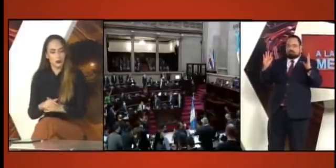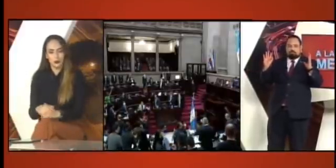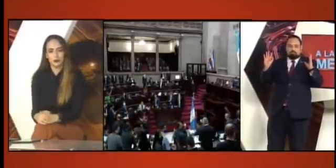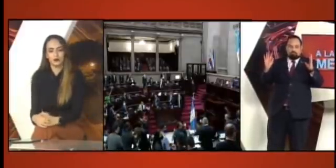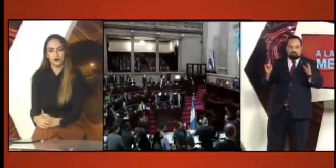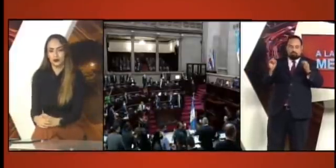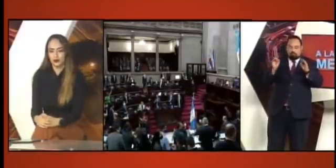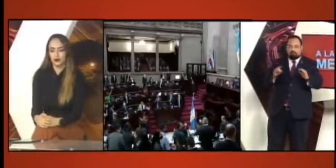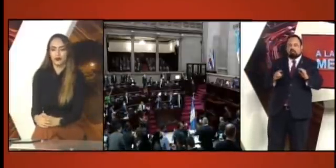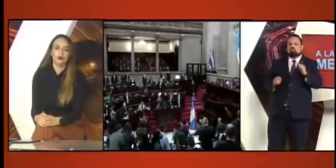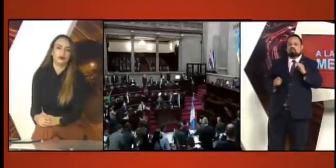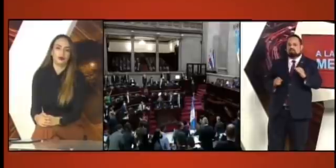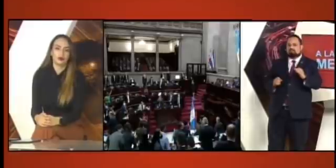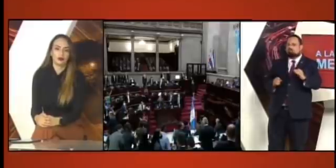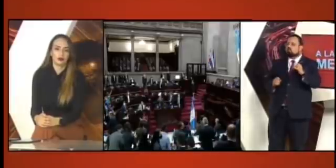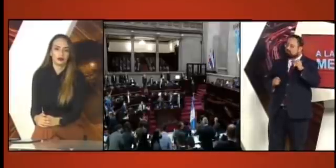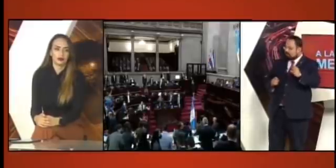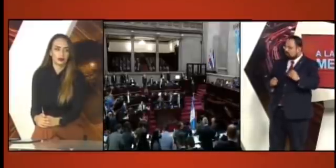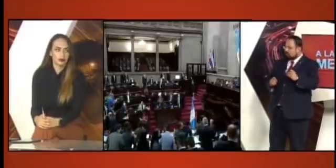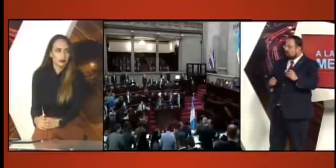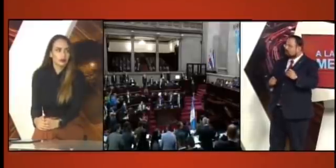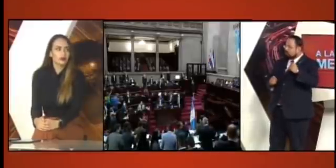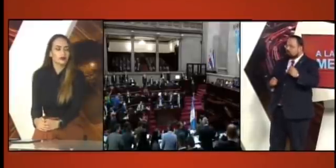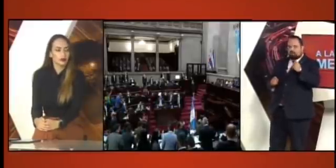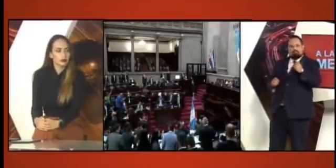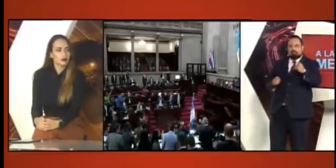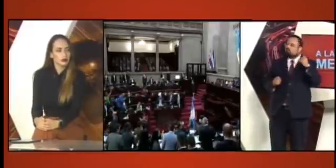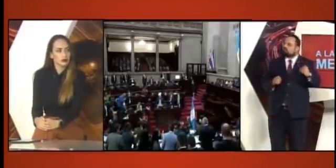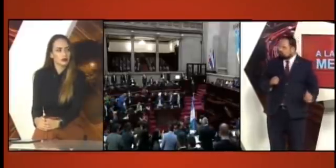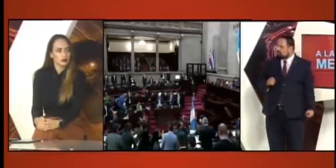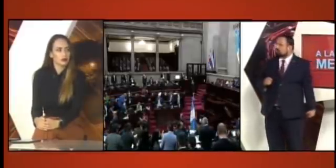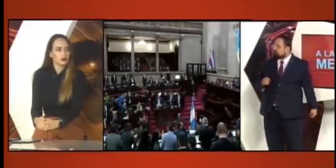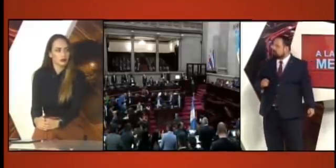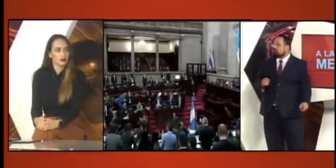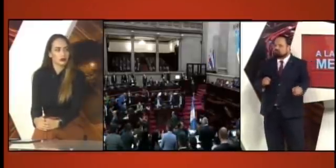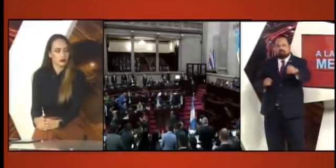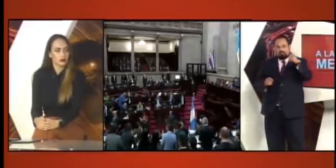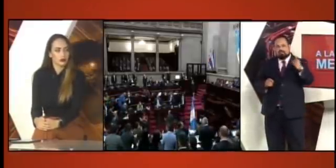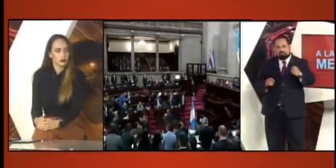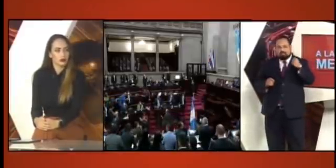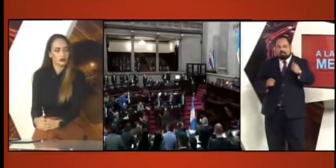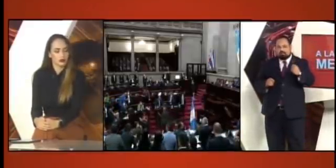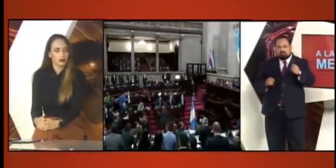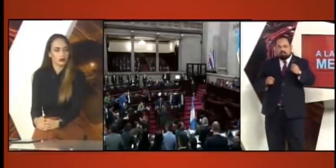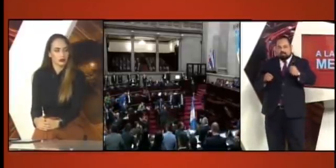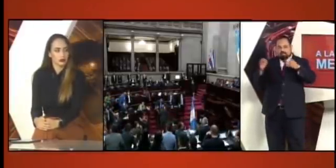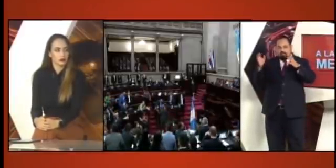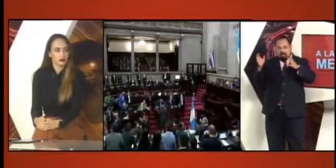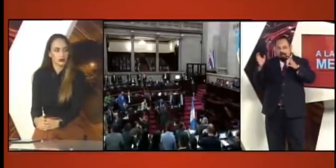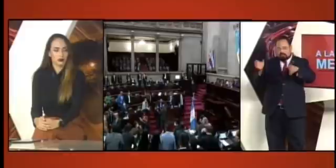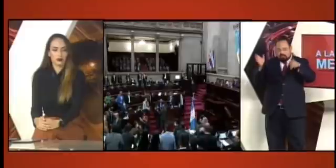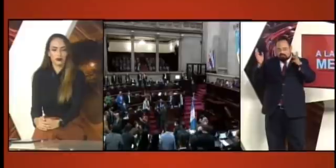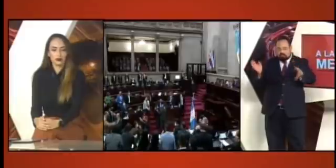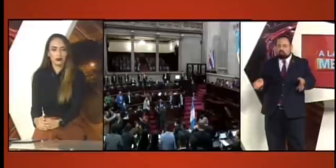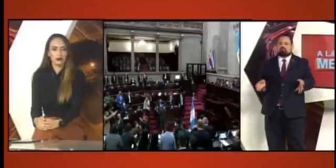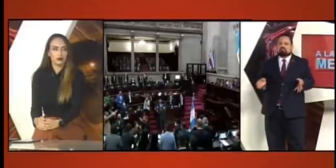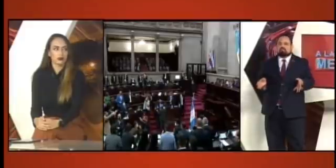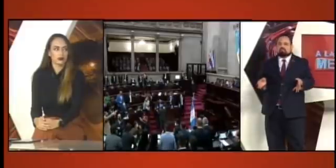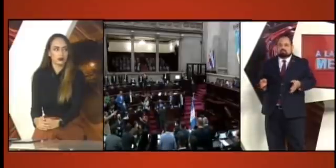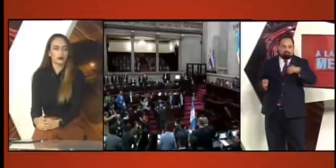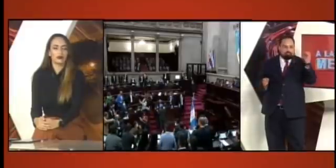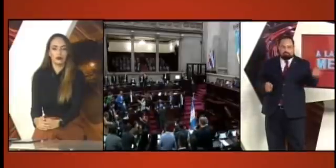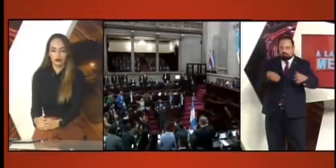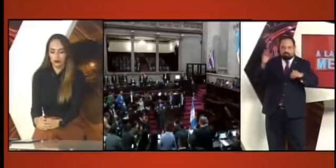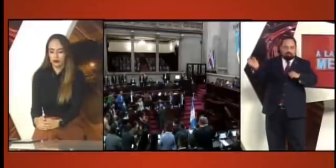hasta el último momento pero también cuídese no en lo personal yo creo que al final de cuentas fíjate sando y vamos a terminar parando y que aquí las mejores